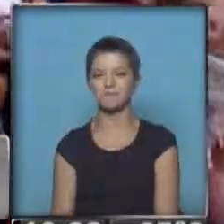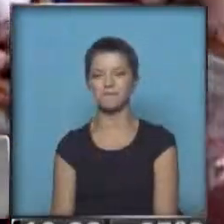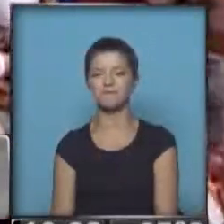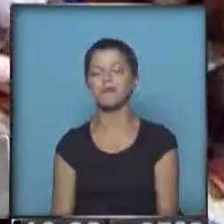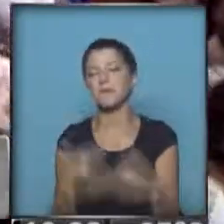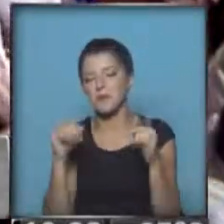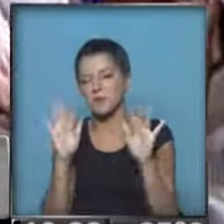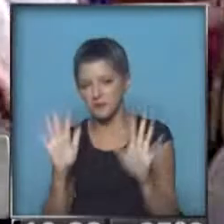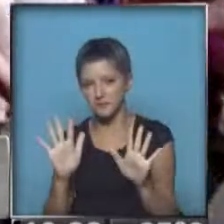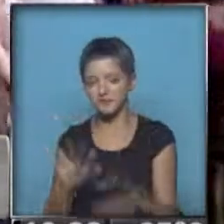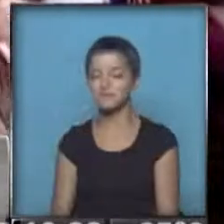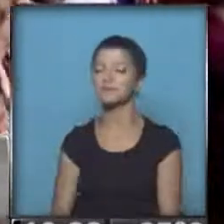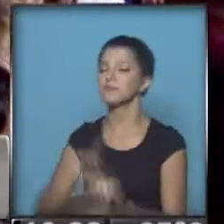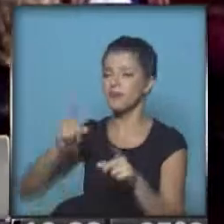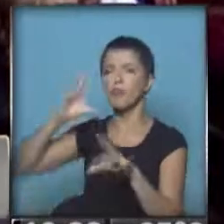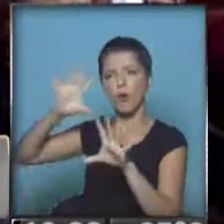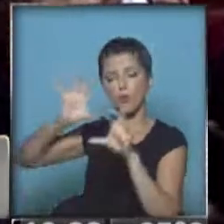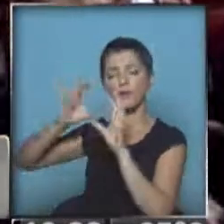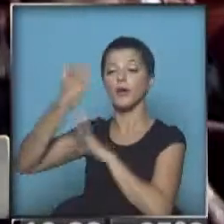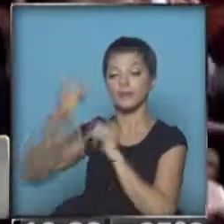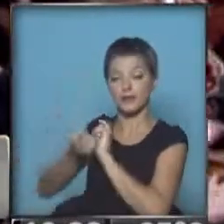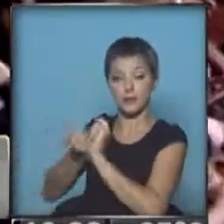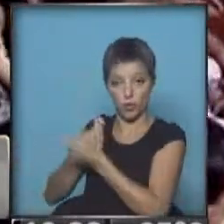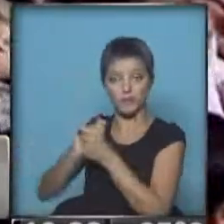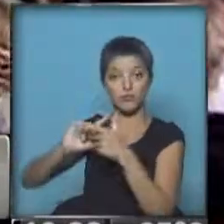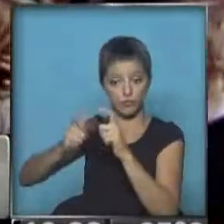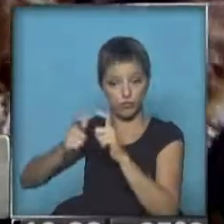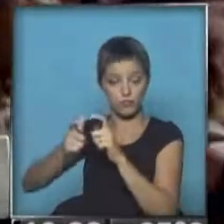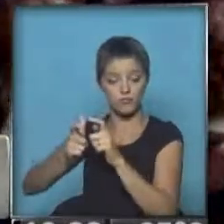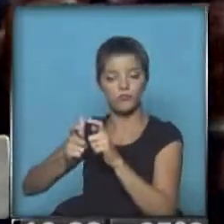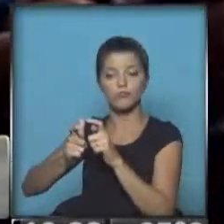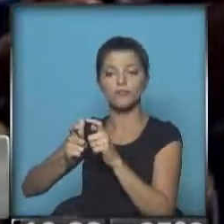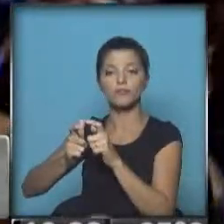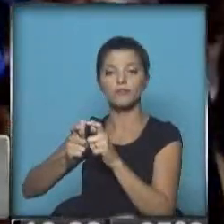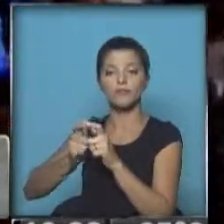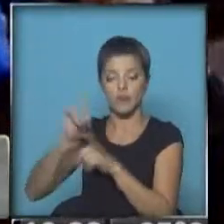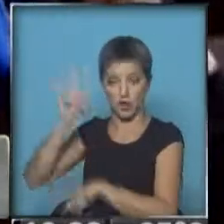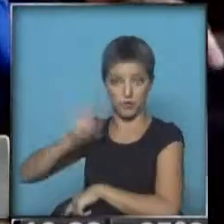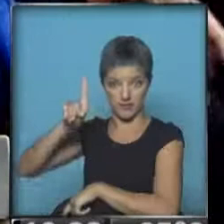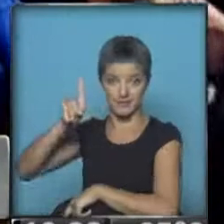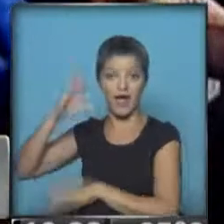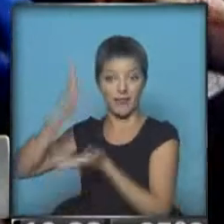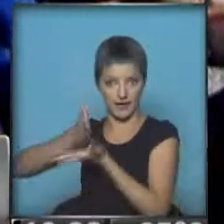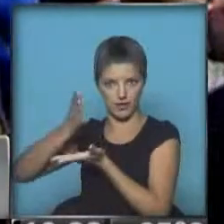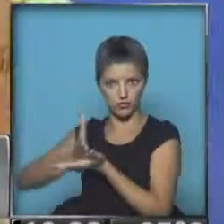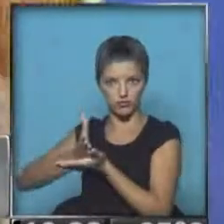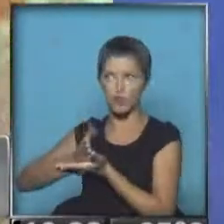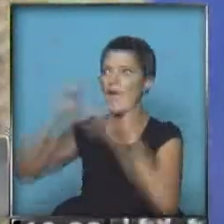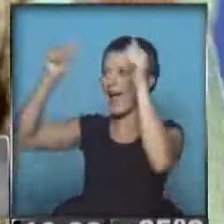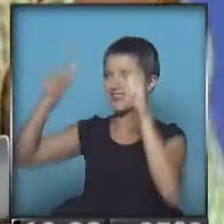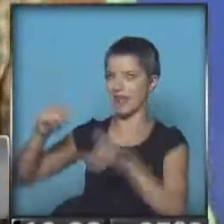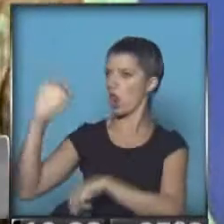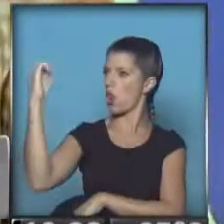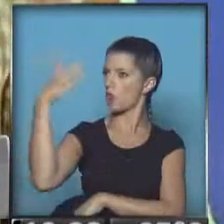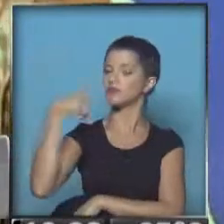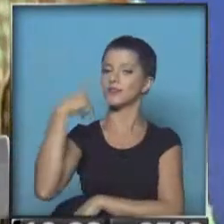Pero bueno, y me acuerdo de aquella Renovación y Cambio en la Facultad de Derecho, que habían puesto un cartel luminoso que decían,